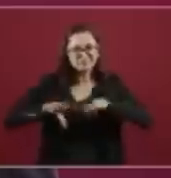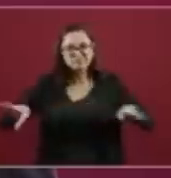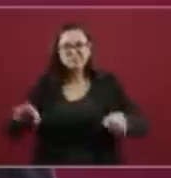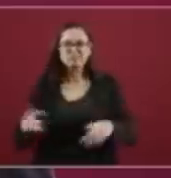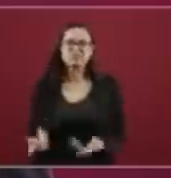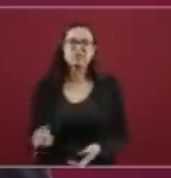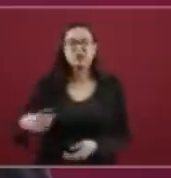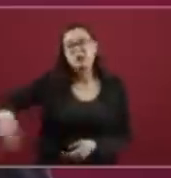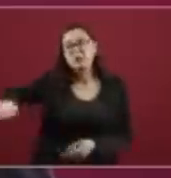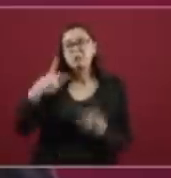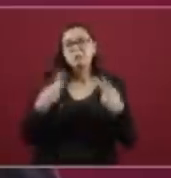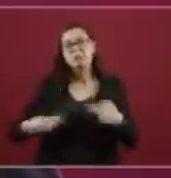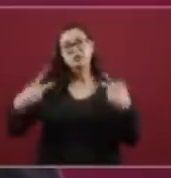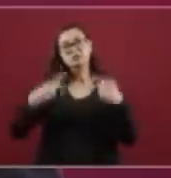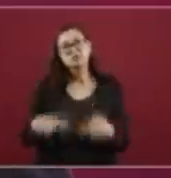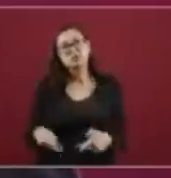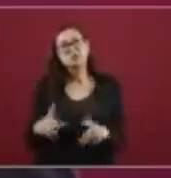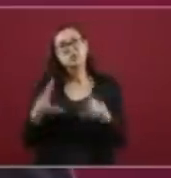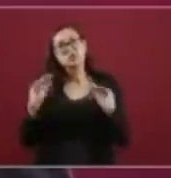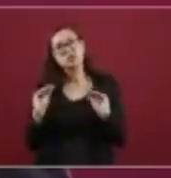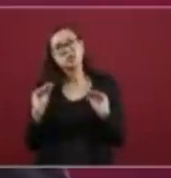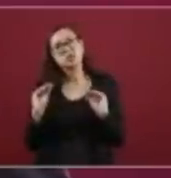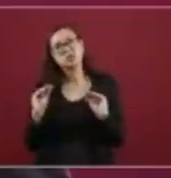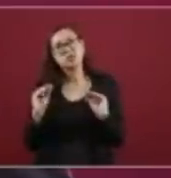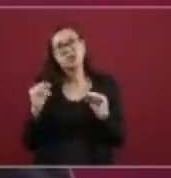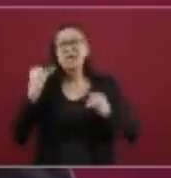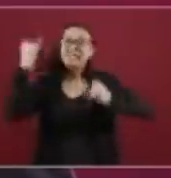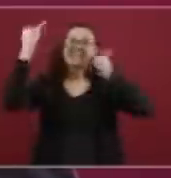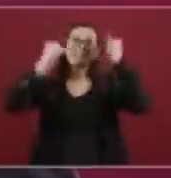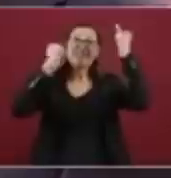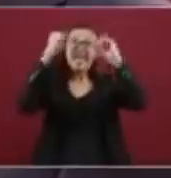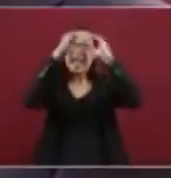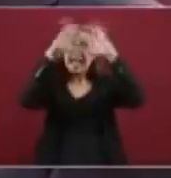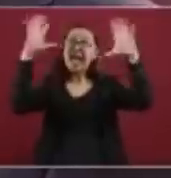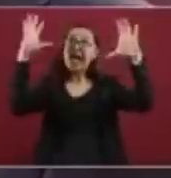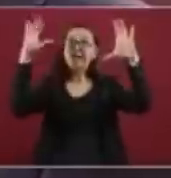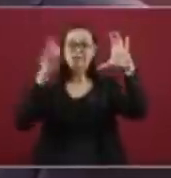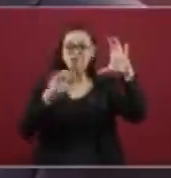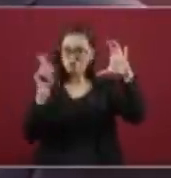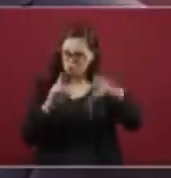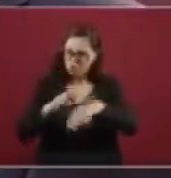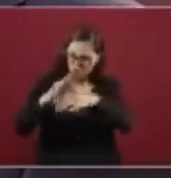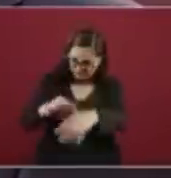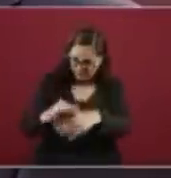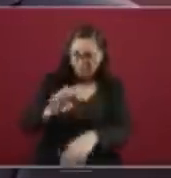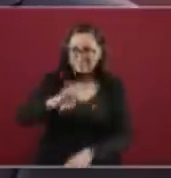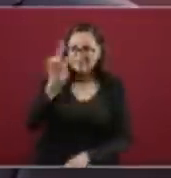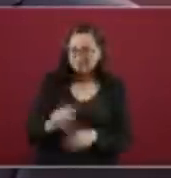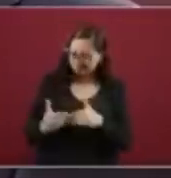ciudadanos imaginarios, sino ciudadanos de verdad. Entonces, estamos viviendo un tiempo muy